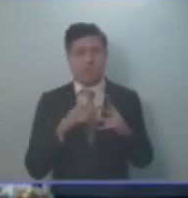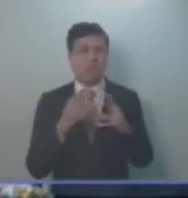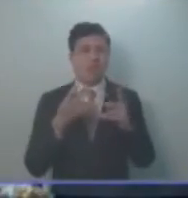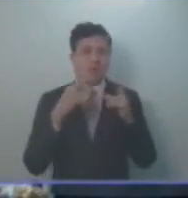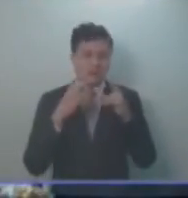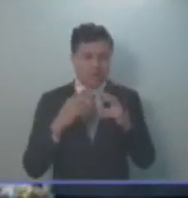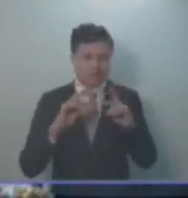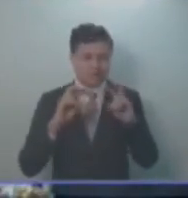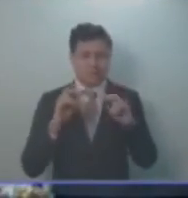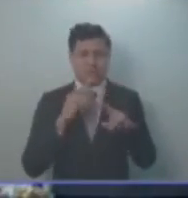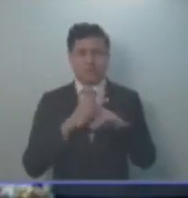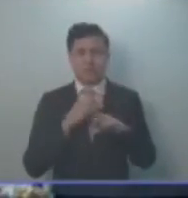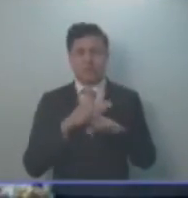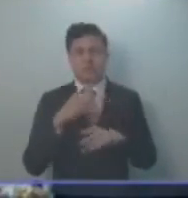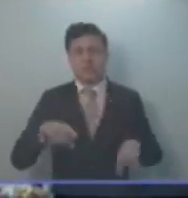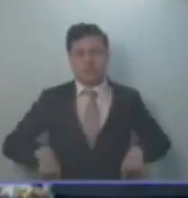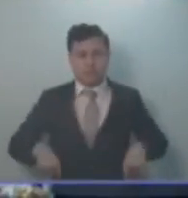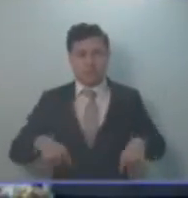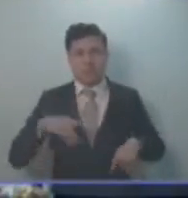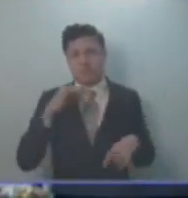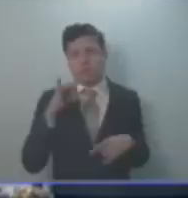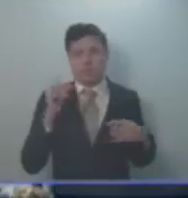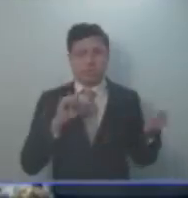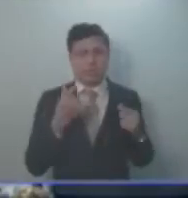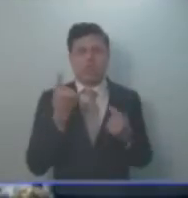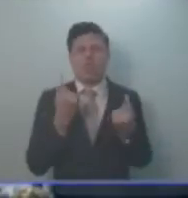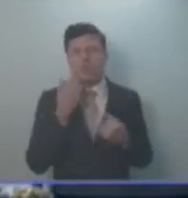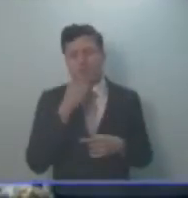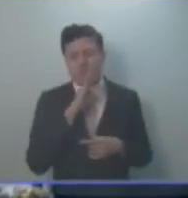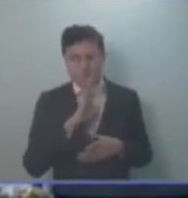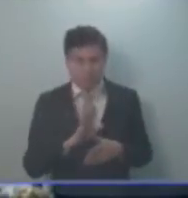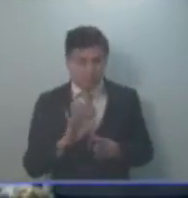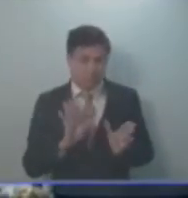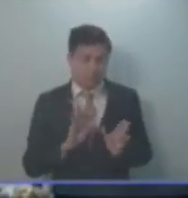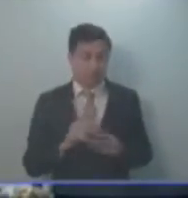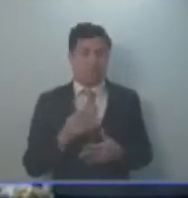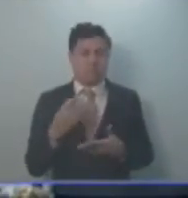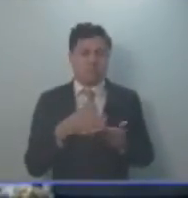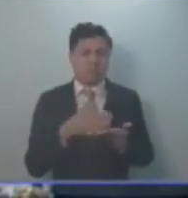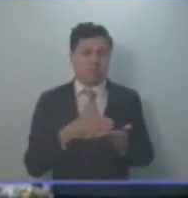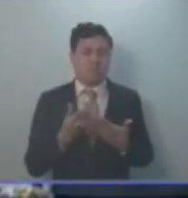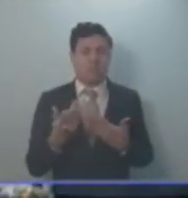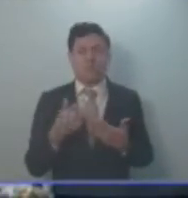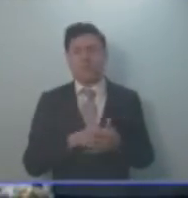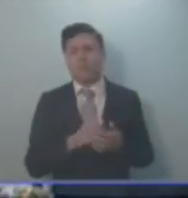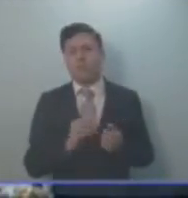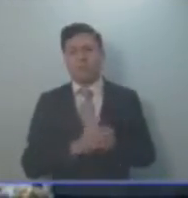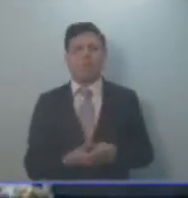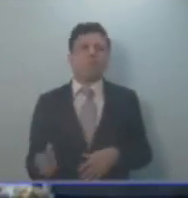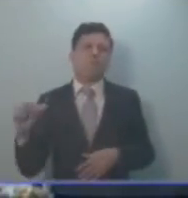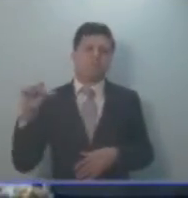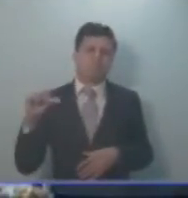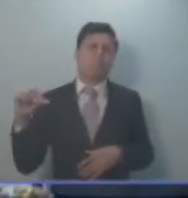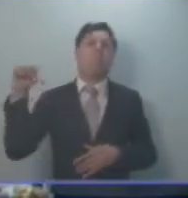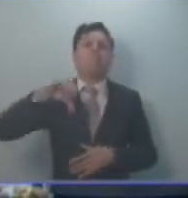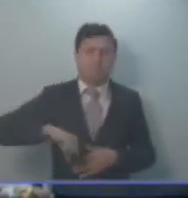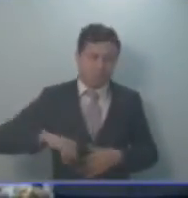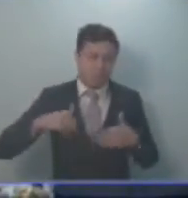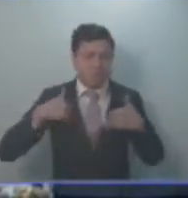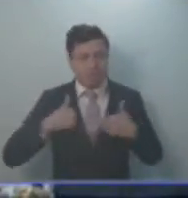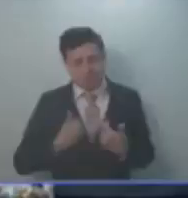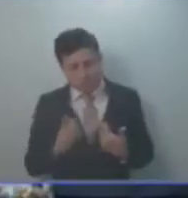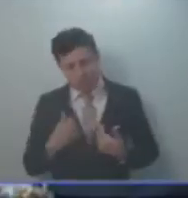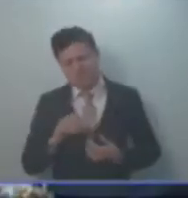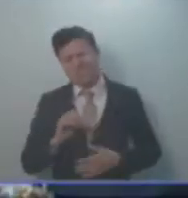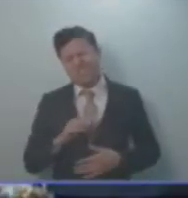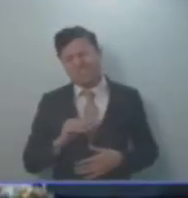quimioterapia o diálisis, según sea la enfermedad, causándole efectos como fatiga, dolores